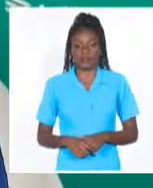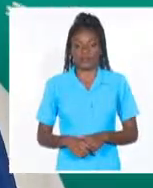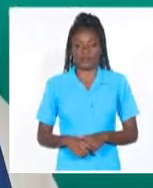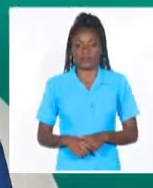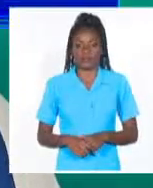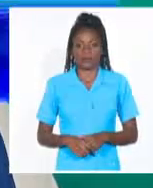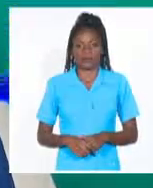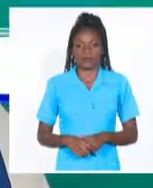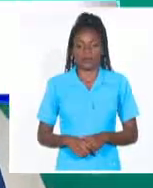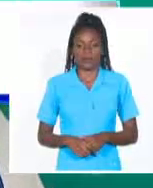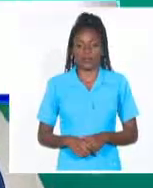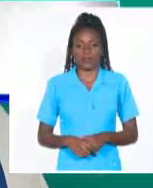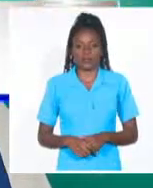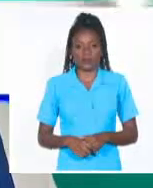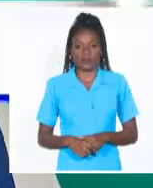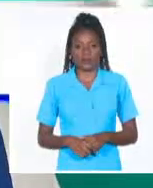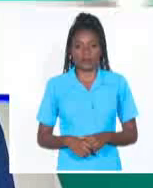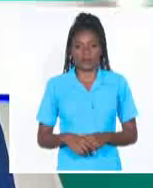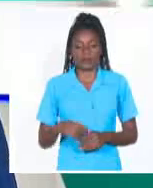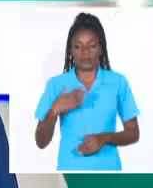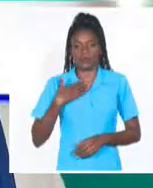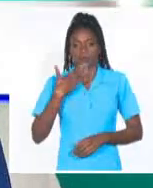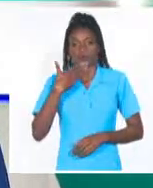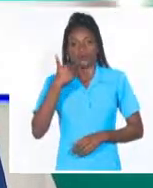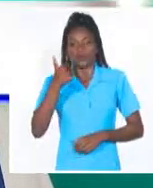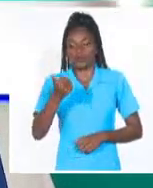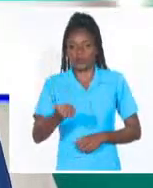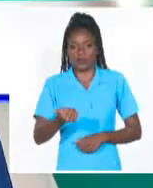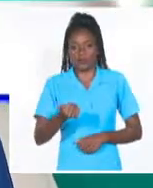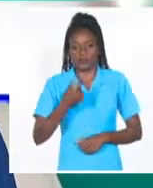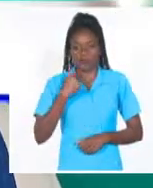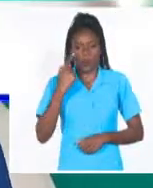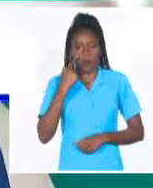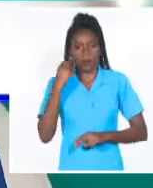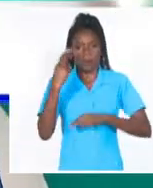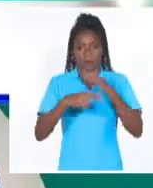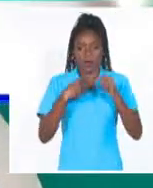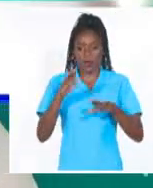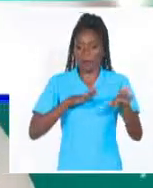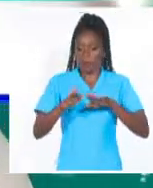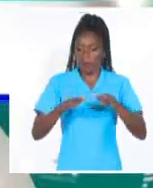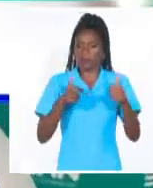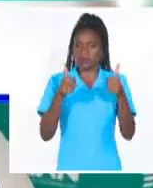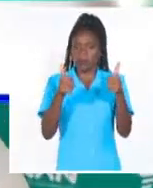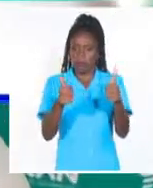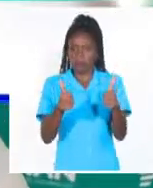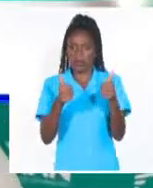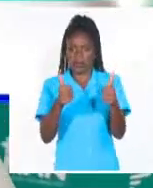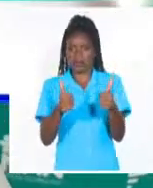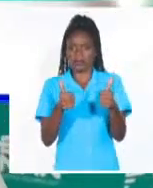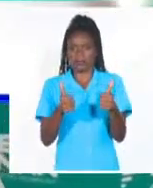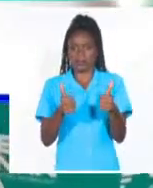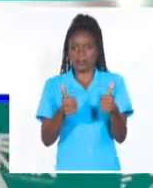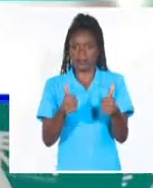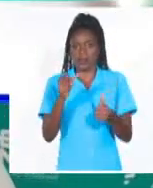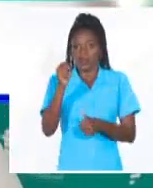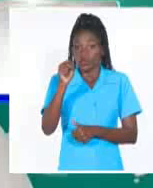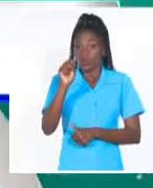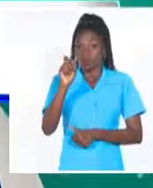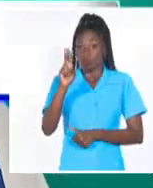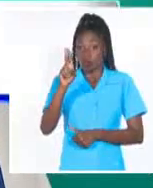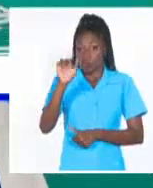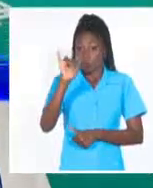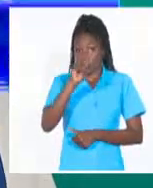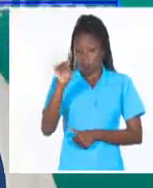me dio la oportunidad de poder verlo todo con claridad. Hice una buena preparación en Suiza, en el tiempo que estuve entrenando